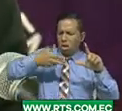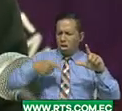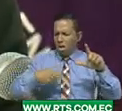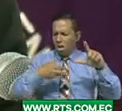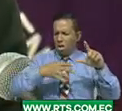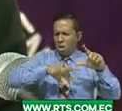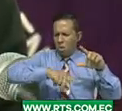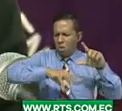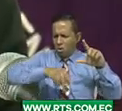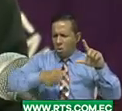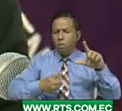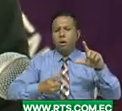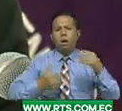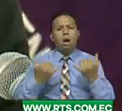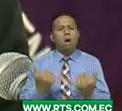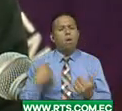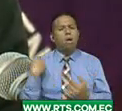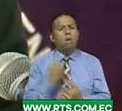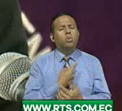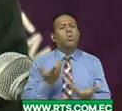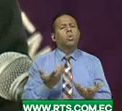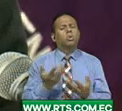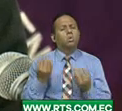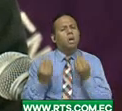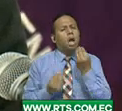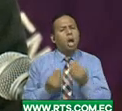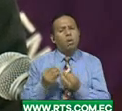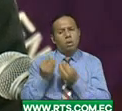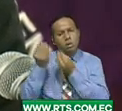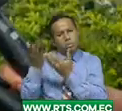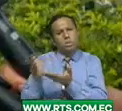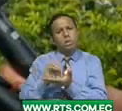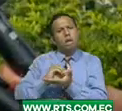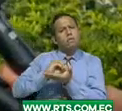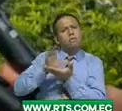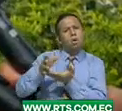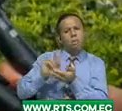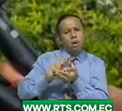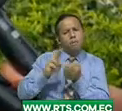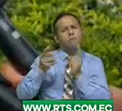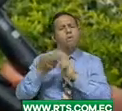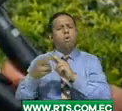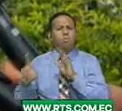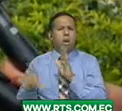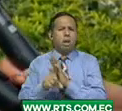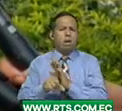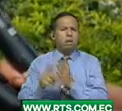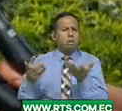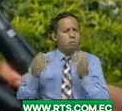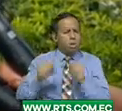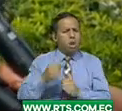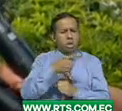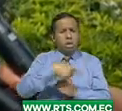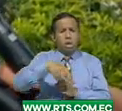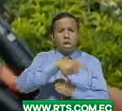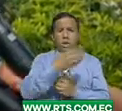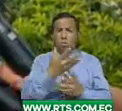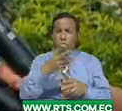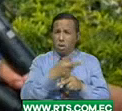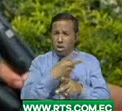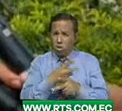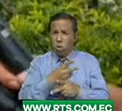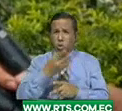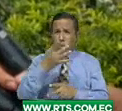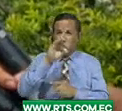el tema de menores de edad. Es hora que la Asamblea genere esta reforma. Necesitamos leyes que se adecúen a la realidad,